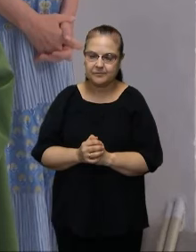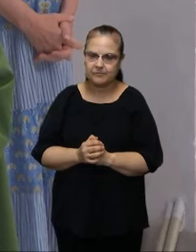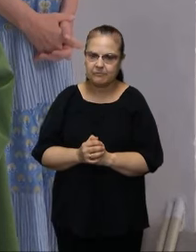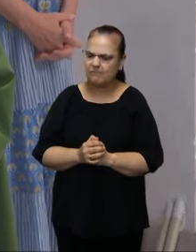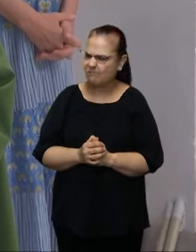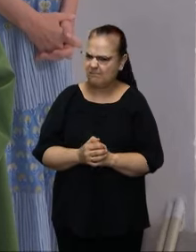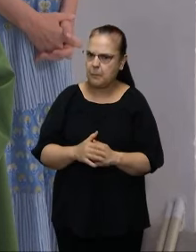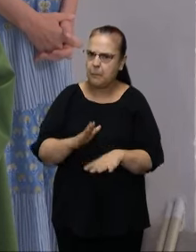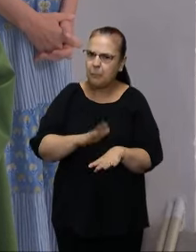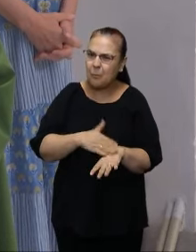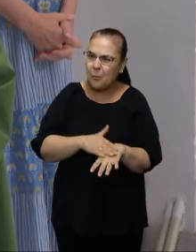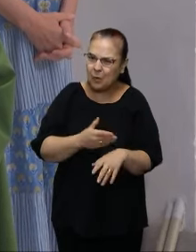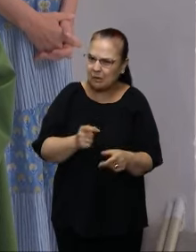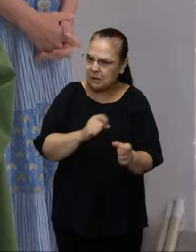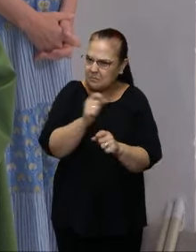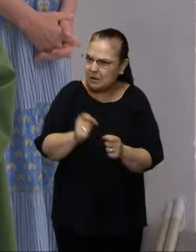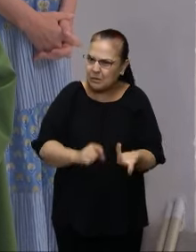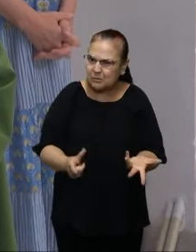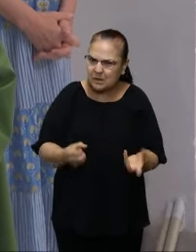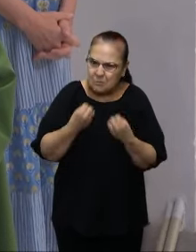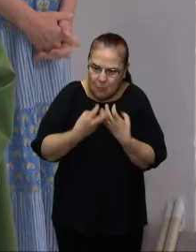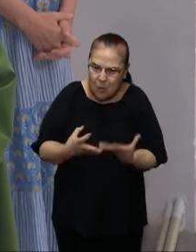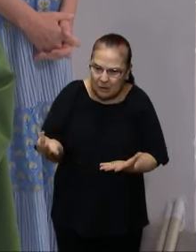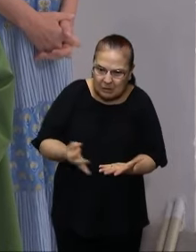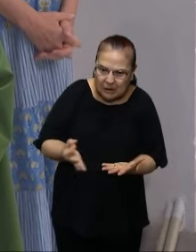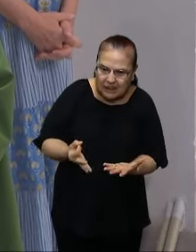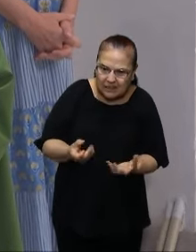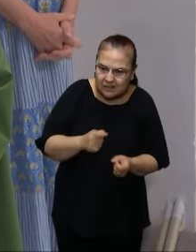¿por qué me preguntas qué es bueno?